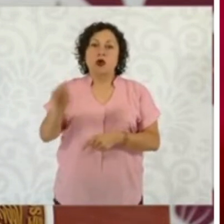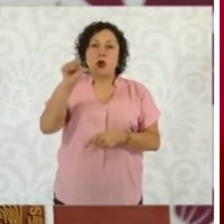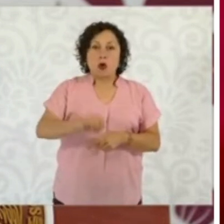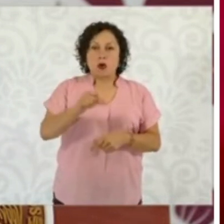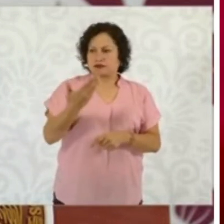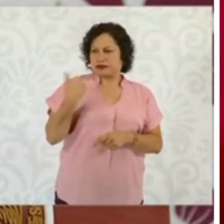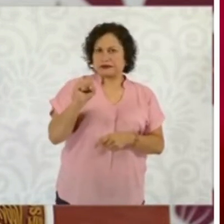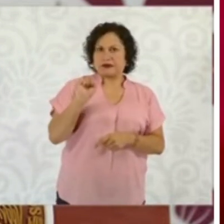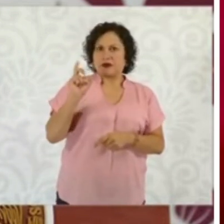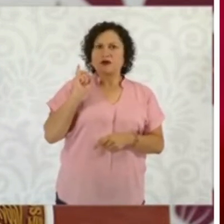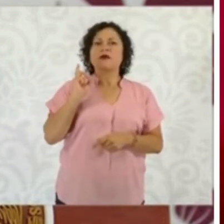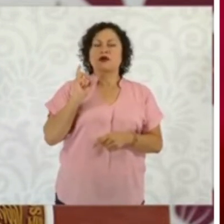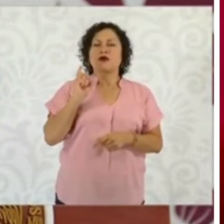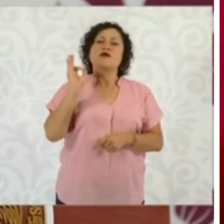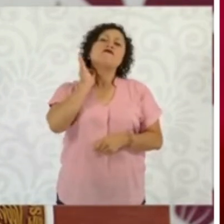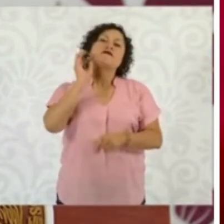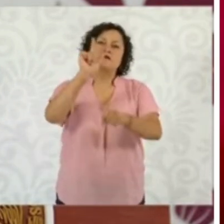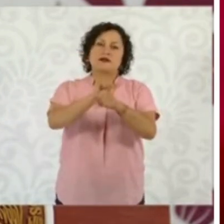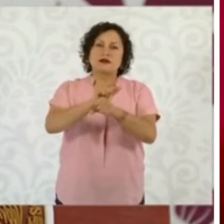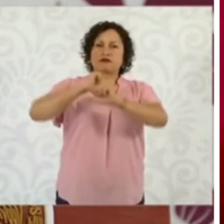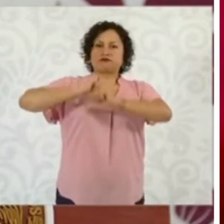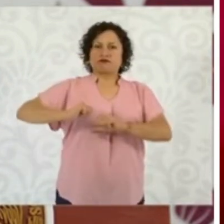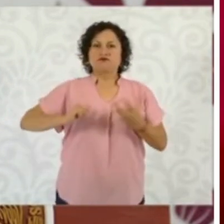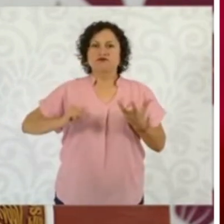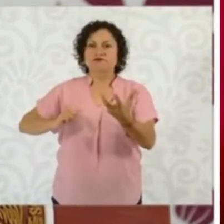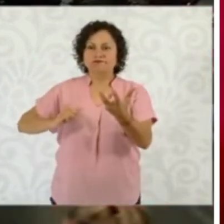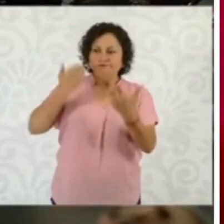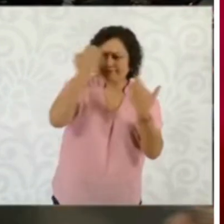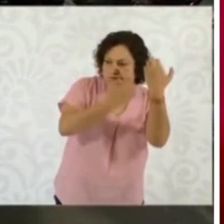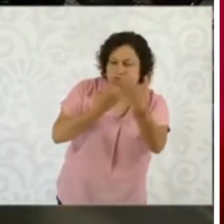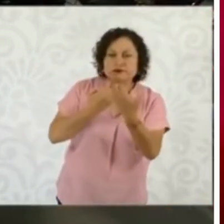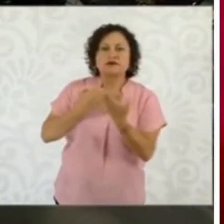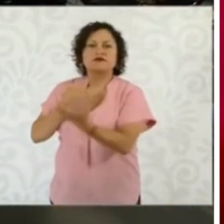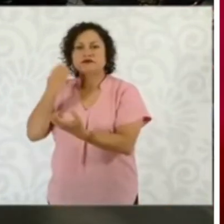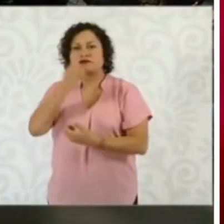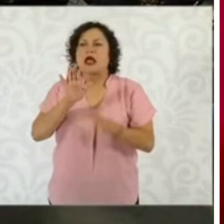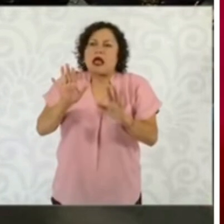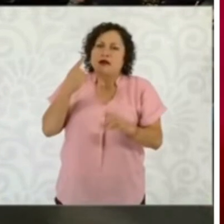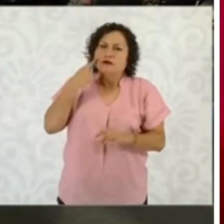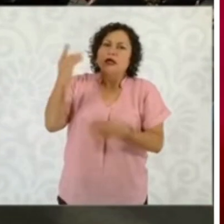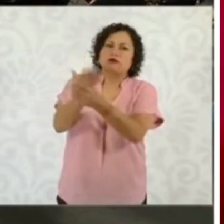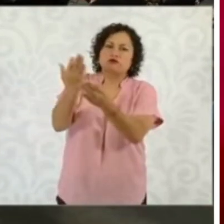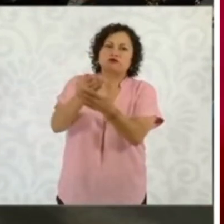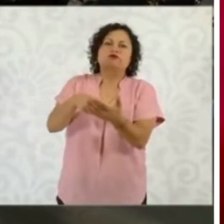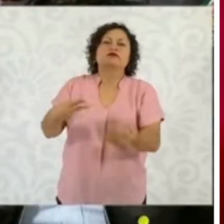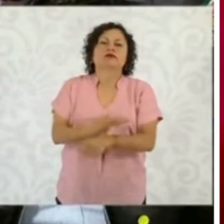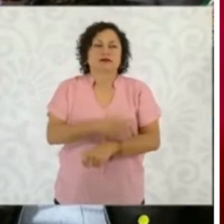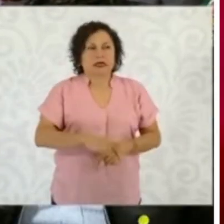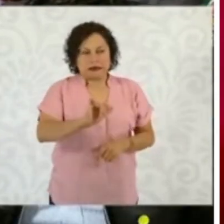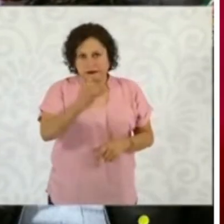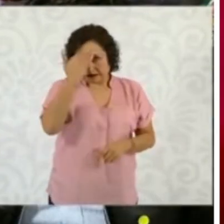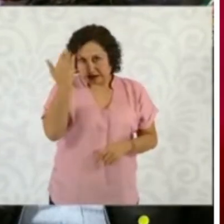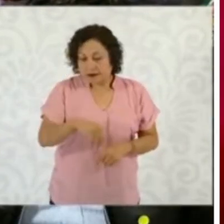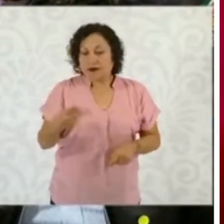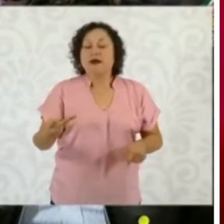fin de semana por parte de la Fiscalía General y hay que ver este caso, de qué se trata. Sí, para saber sobre todo si hay otras sedes del propio SME